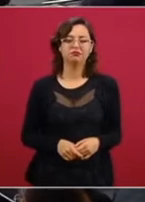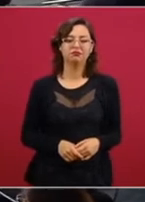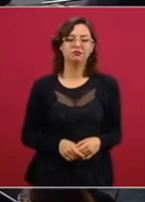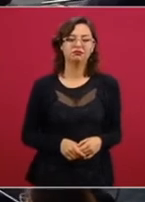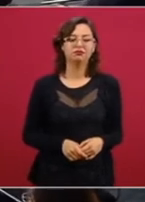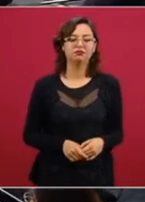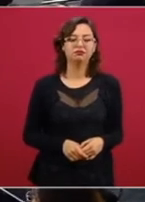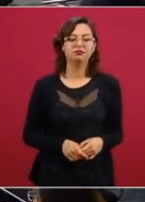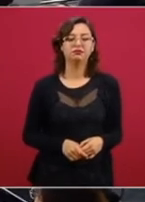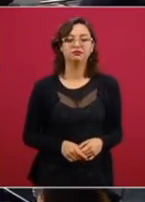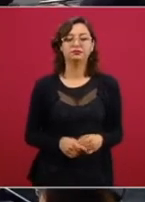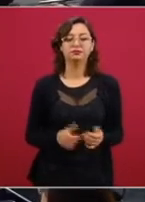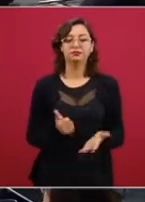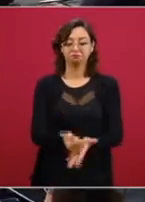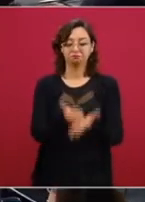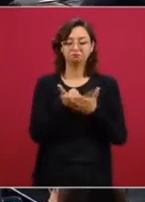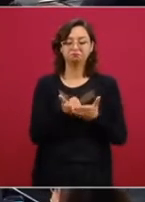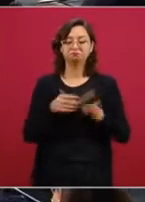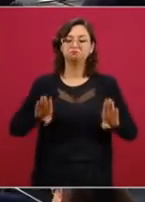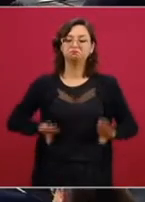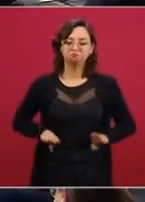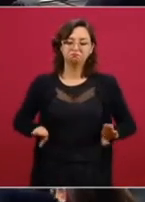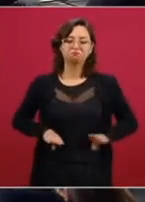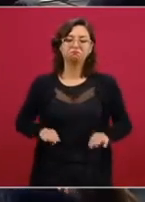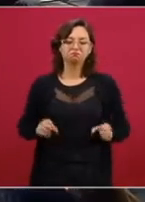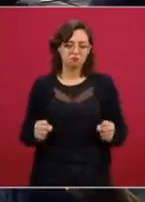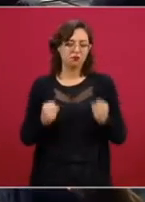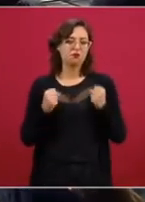eso nos hace muy fuertes.